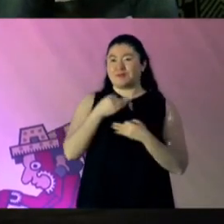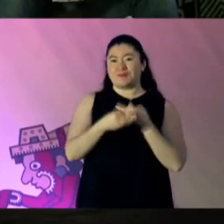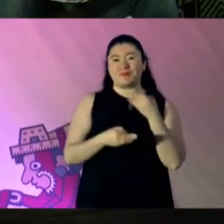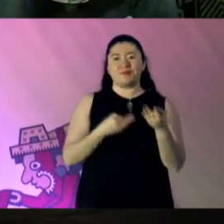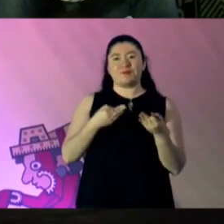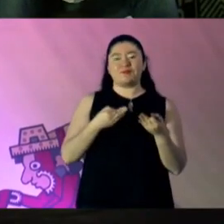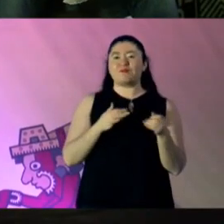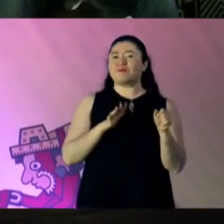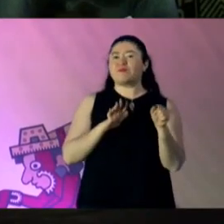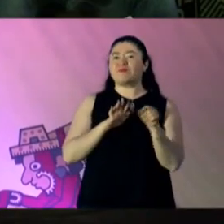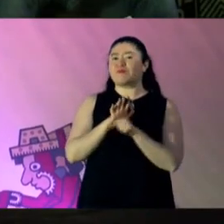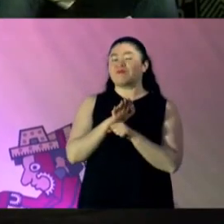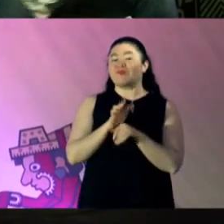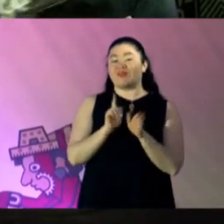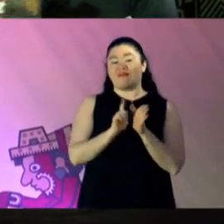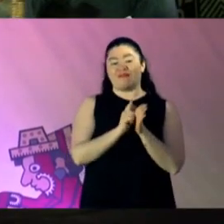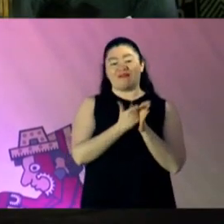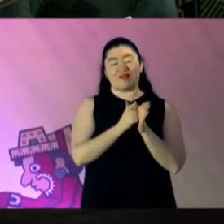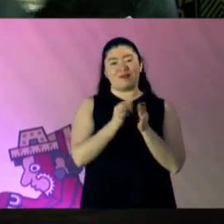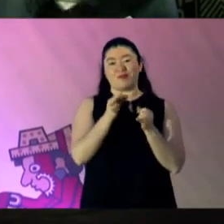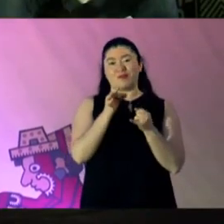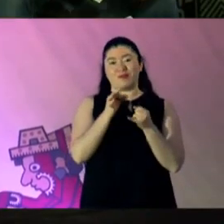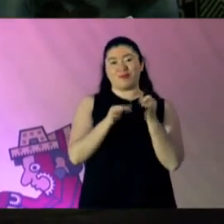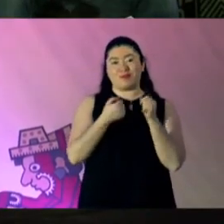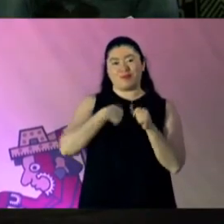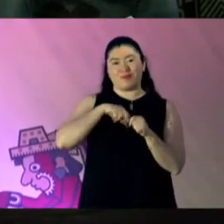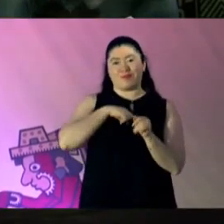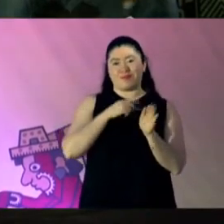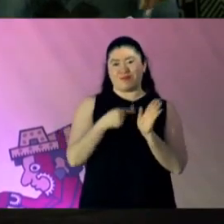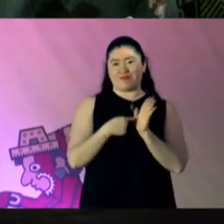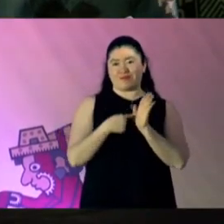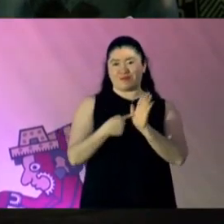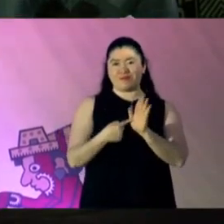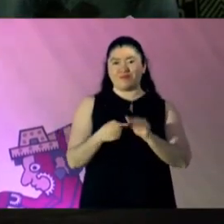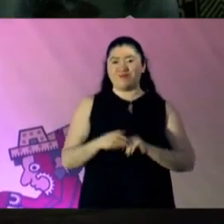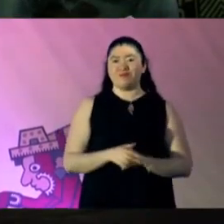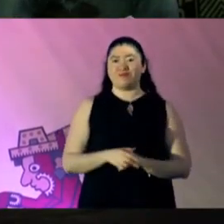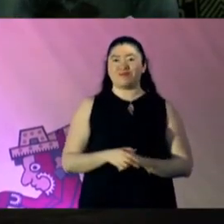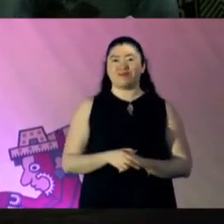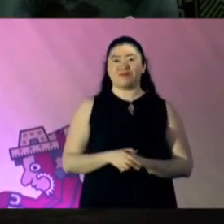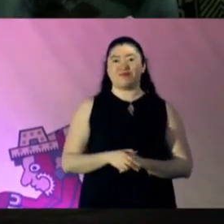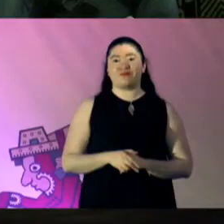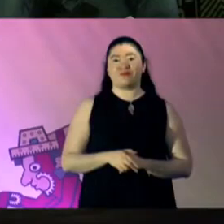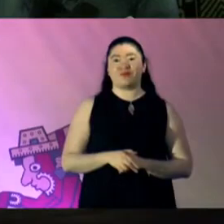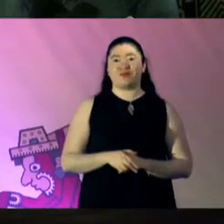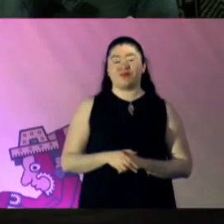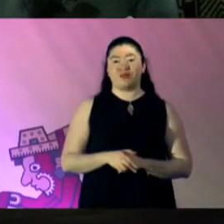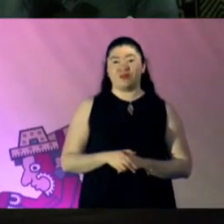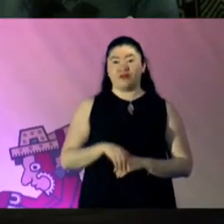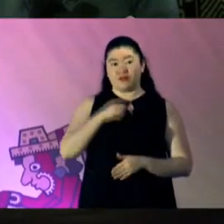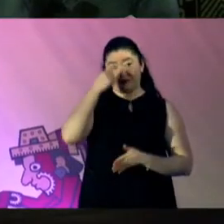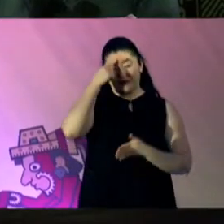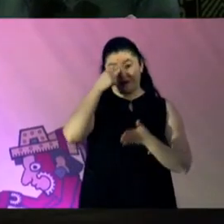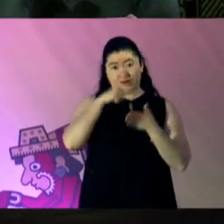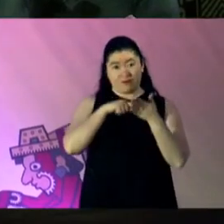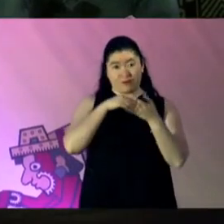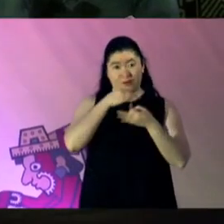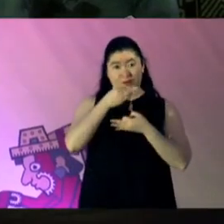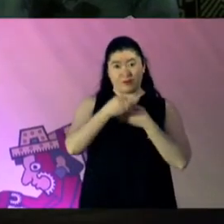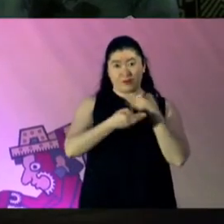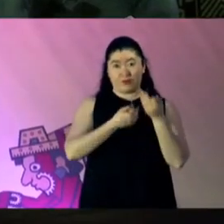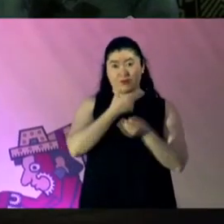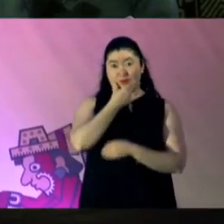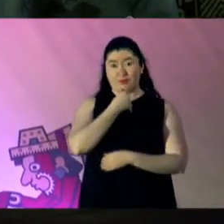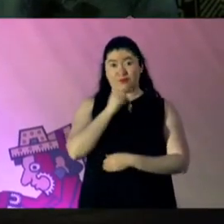este último librito que estamos presentando y que bueno todas y todos sabemos que